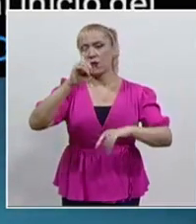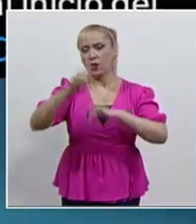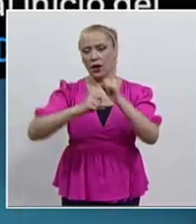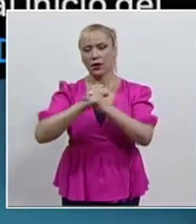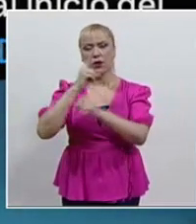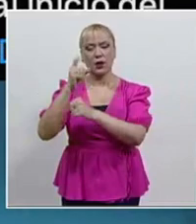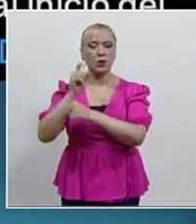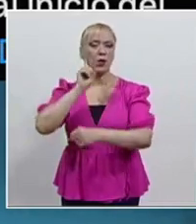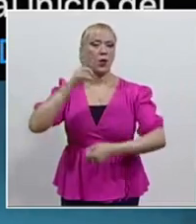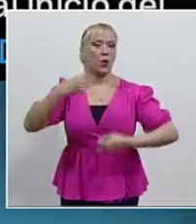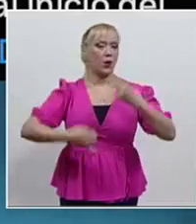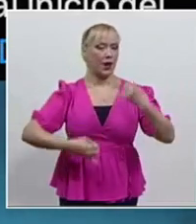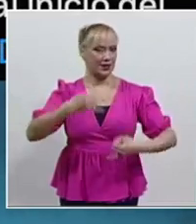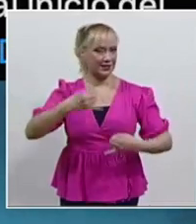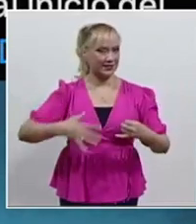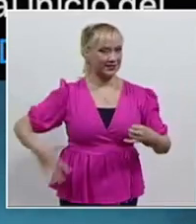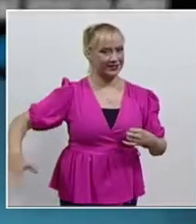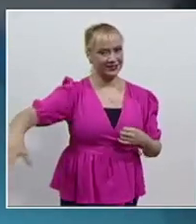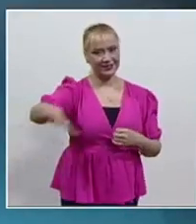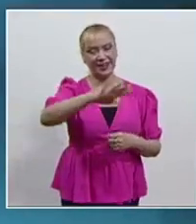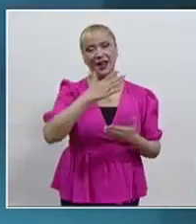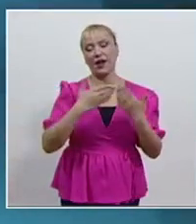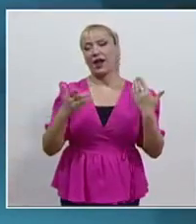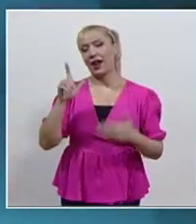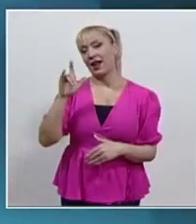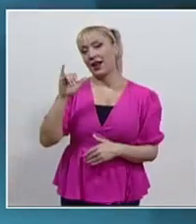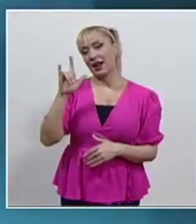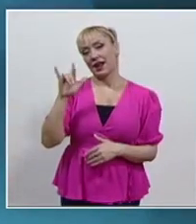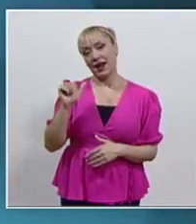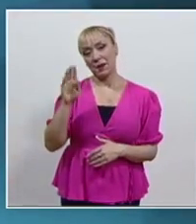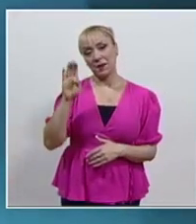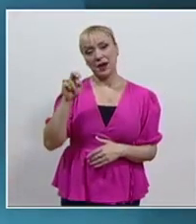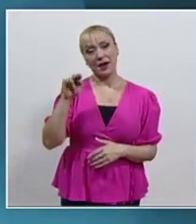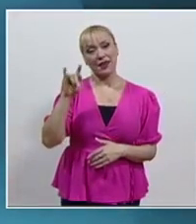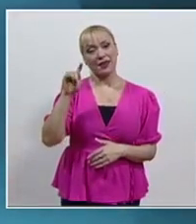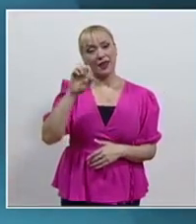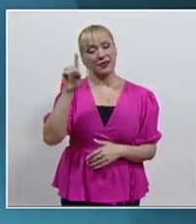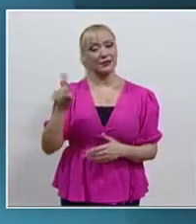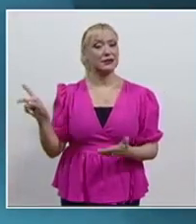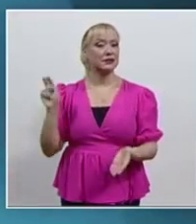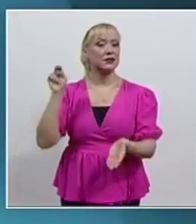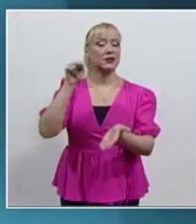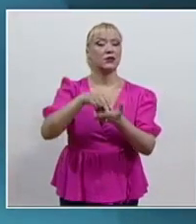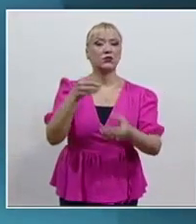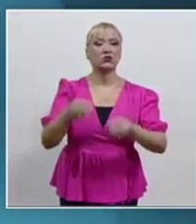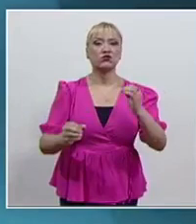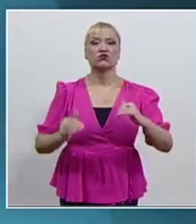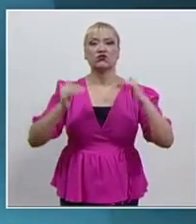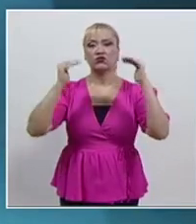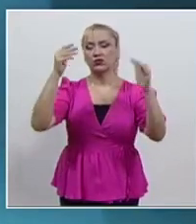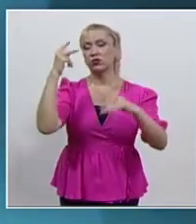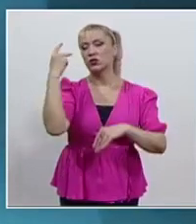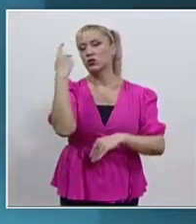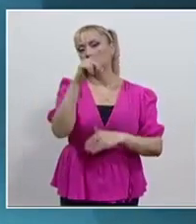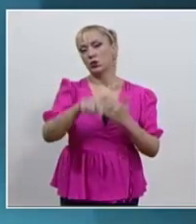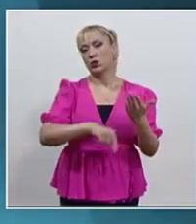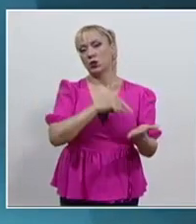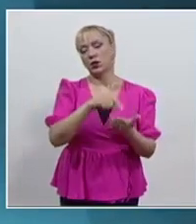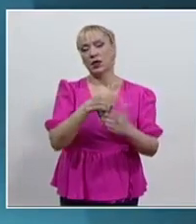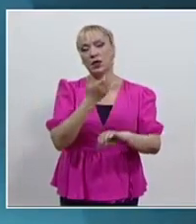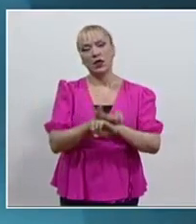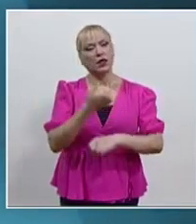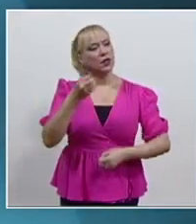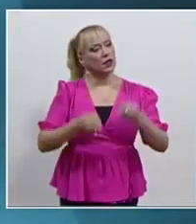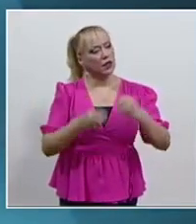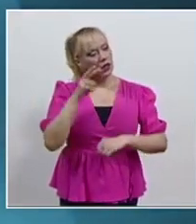la consejera de la Judicatura Federal, Lilia Mónica López Benítez, asistió a la Corte Superior del Condado de Mario, donde presenció un